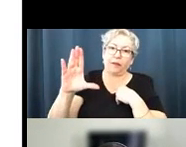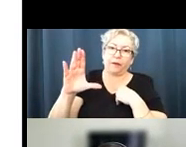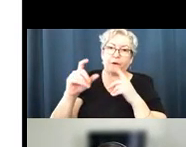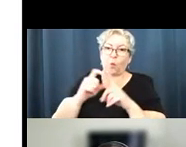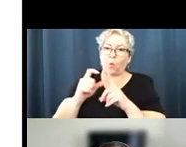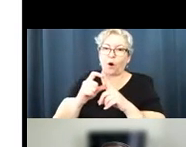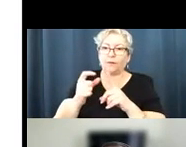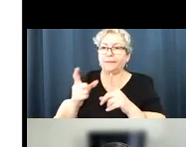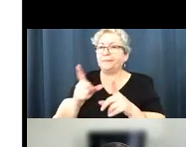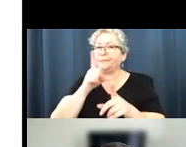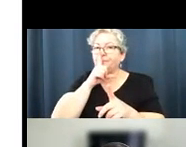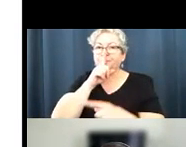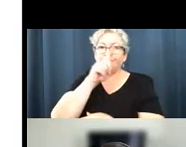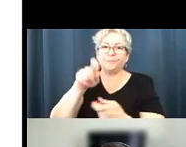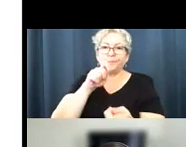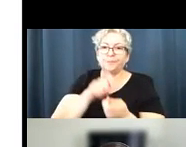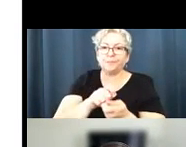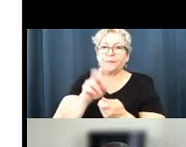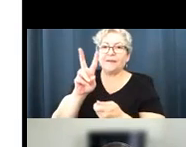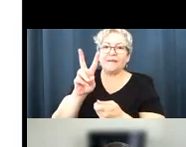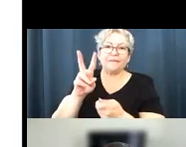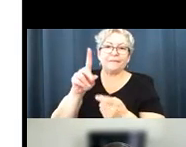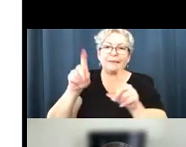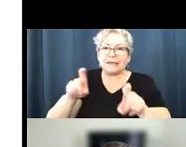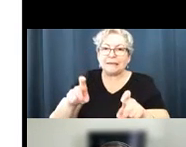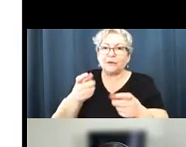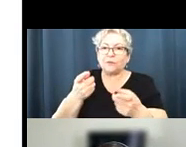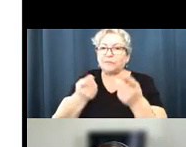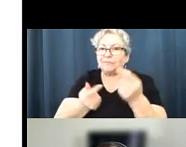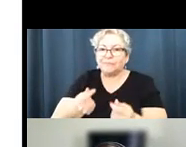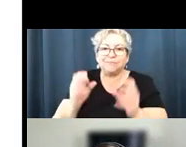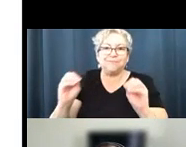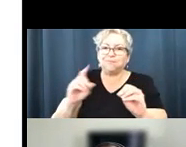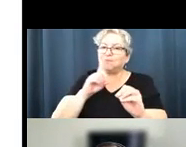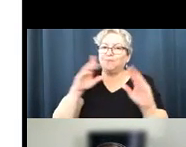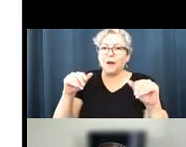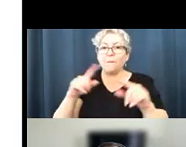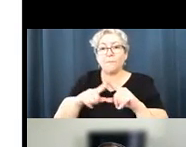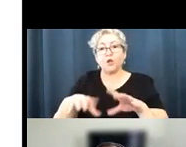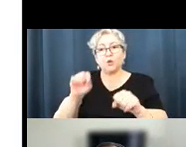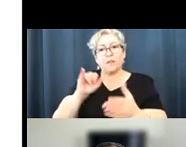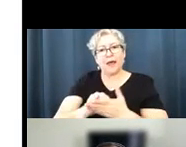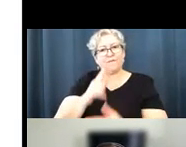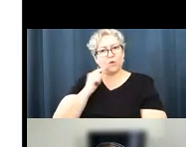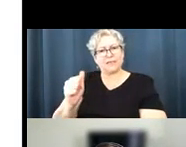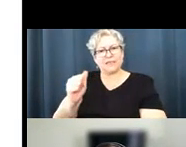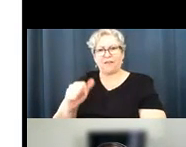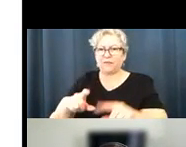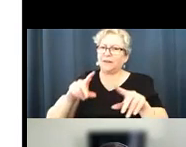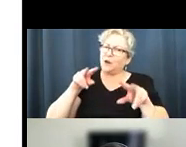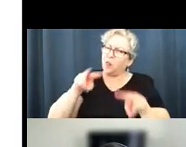Tienen que creerle porque verdaderamente no son específicamente, no lo han probado, pero si usted lo toma, pues por